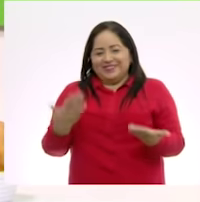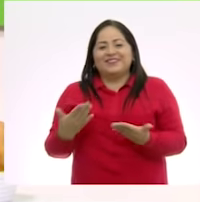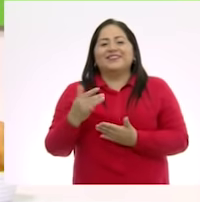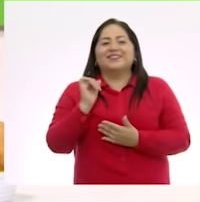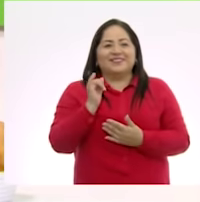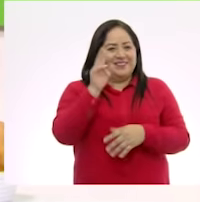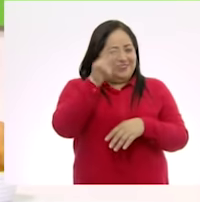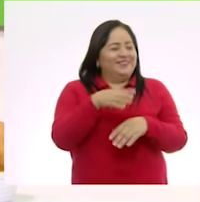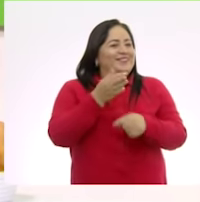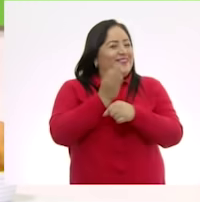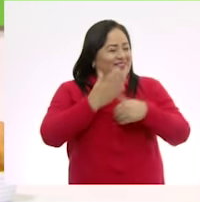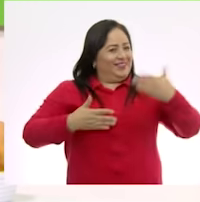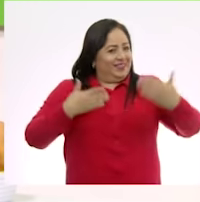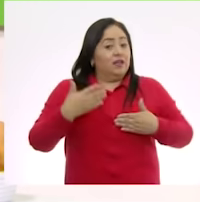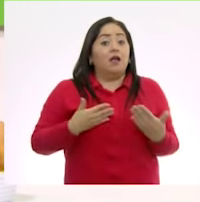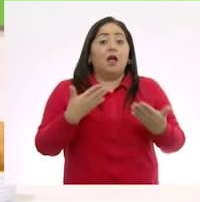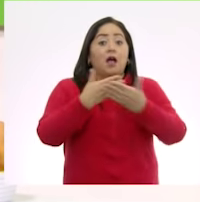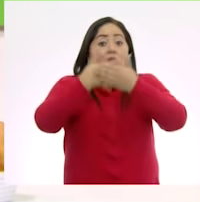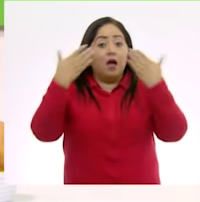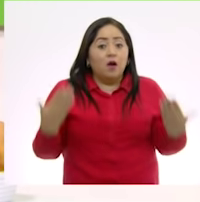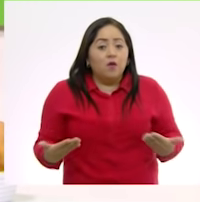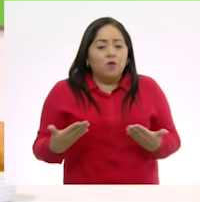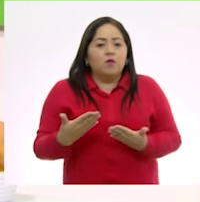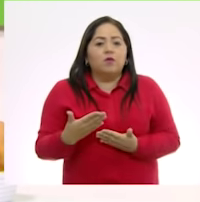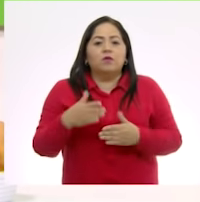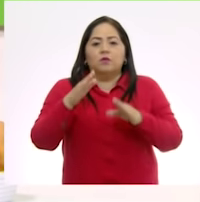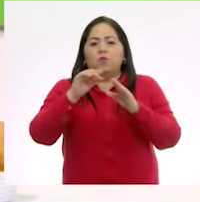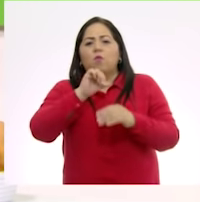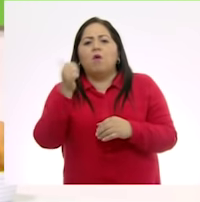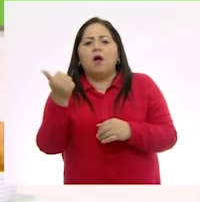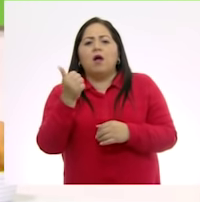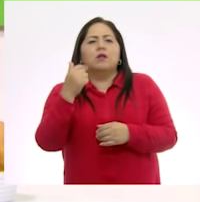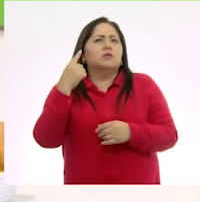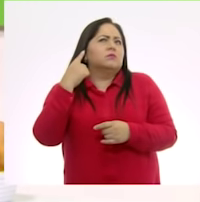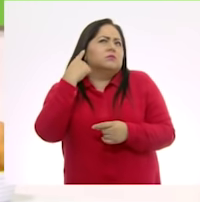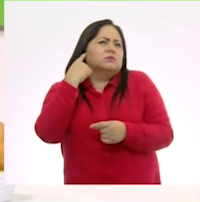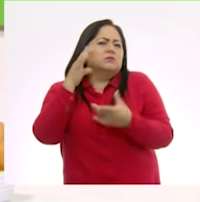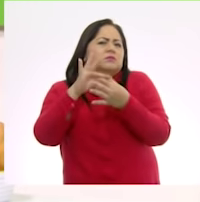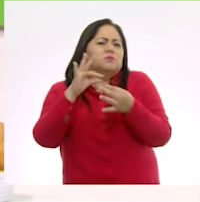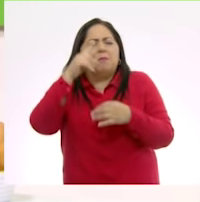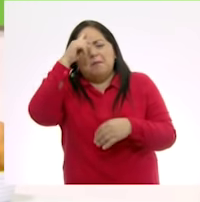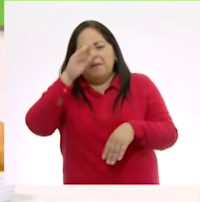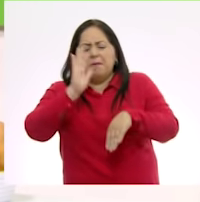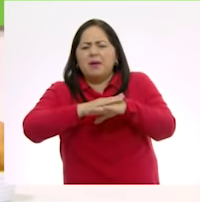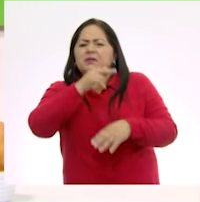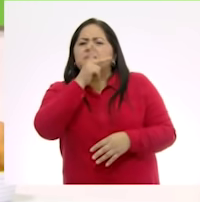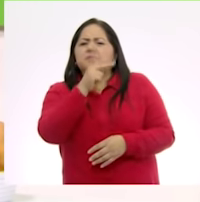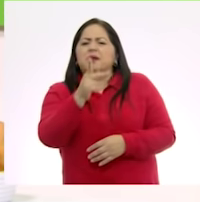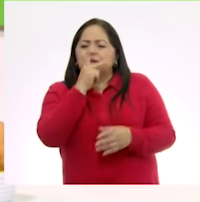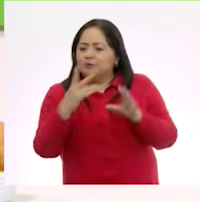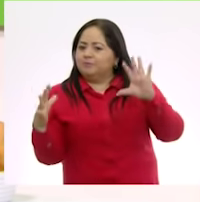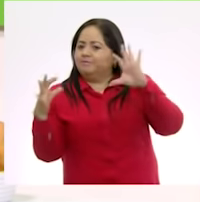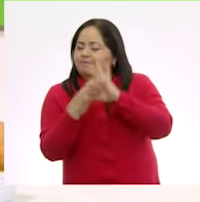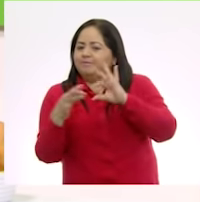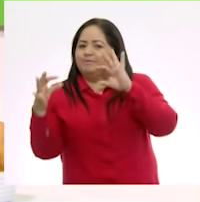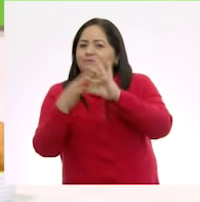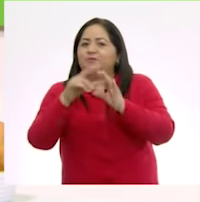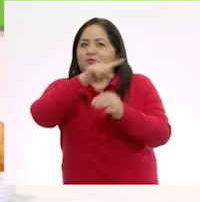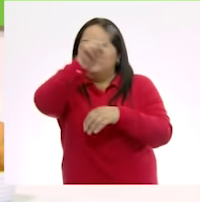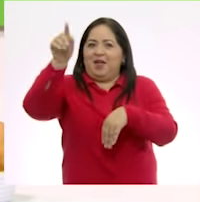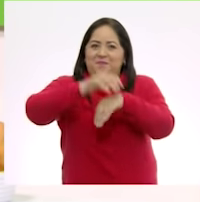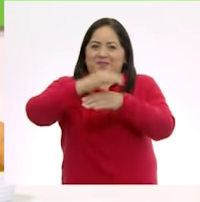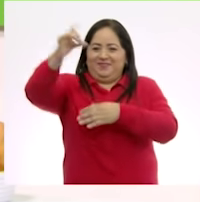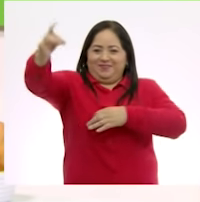¡Ay, qué divertido! Ahora vamos a consultar nuestro buzón para ver más palabras que riman y que nos han enviado